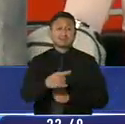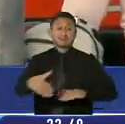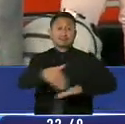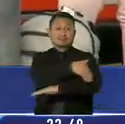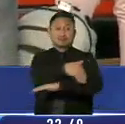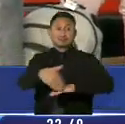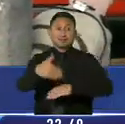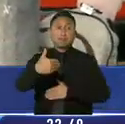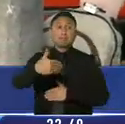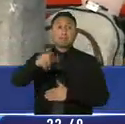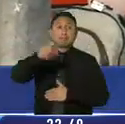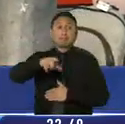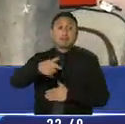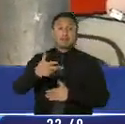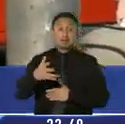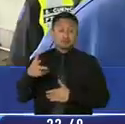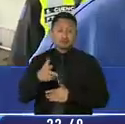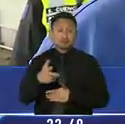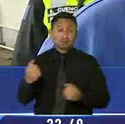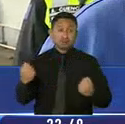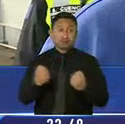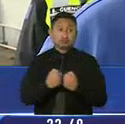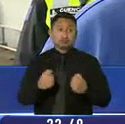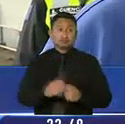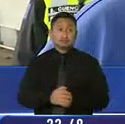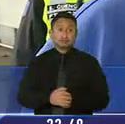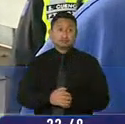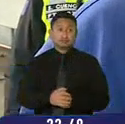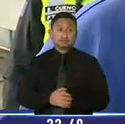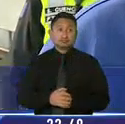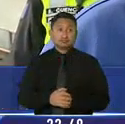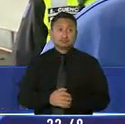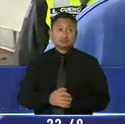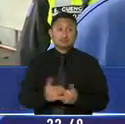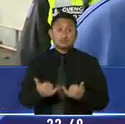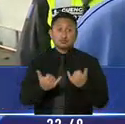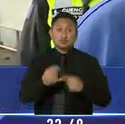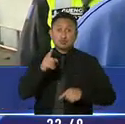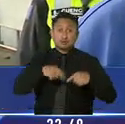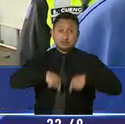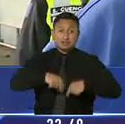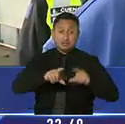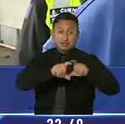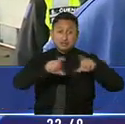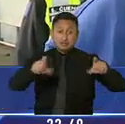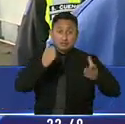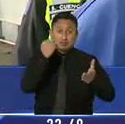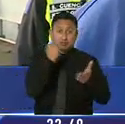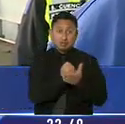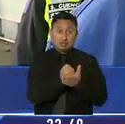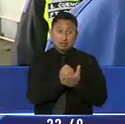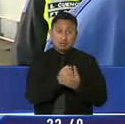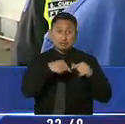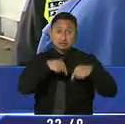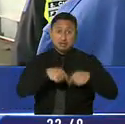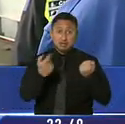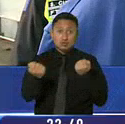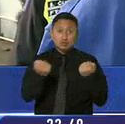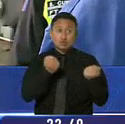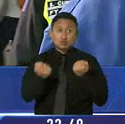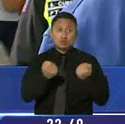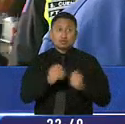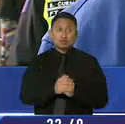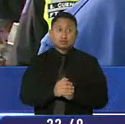de accidentabilidad. Especialmente en el hoy no circula, el respeto de las placas, los controles que son controles